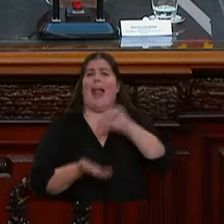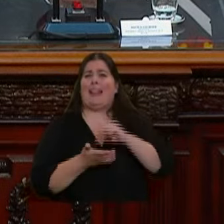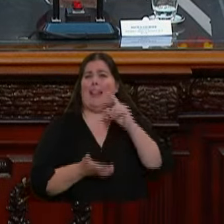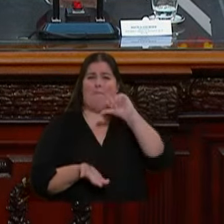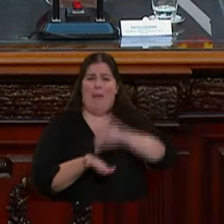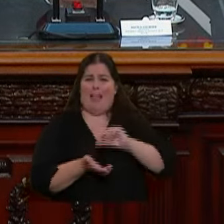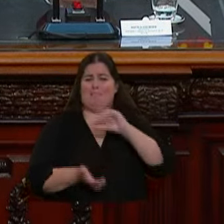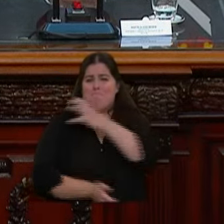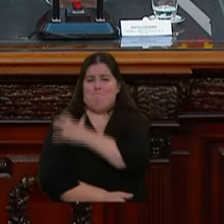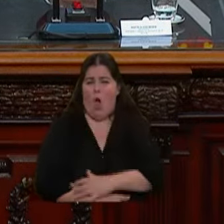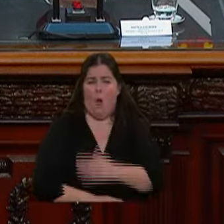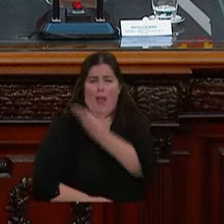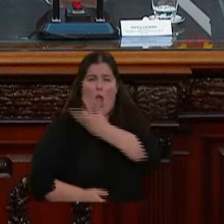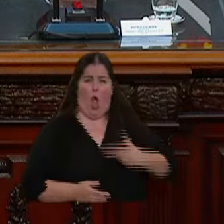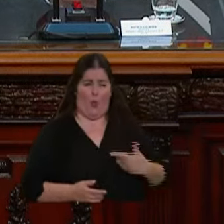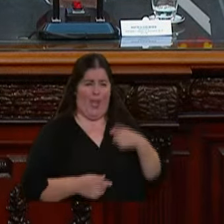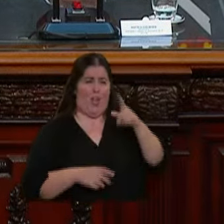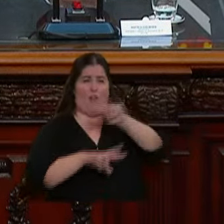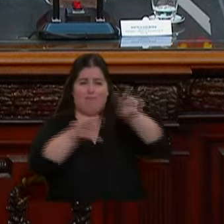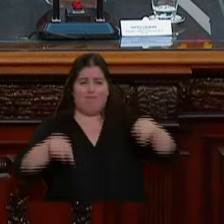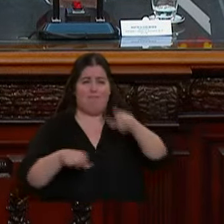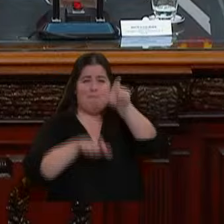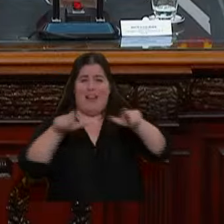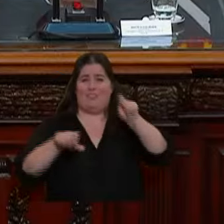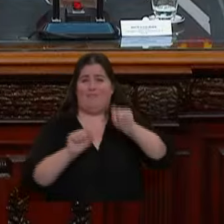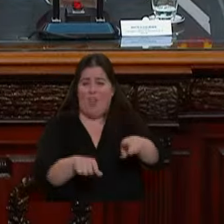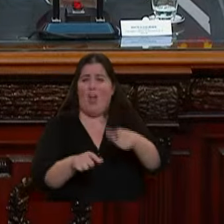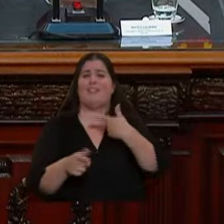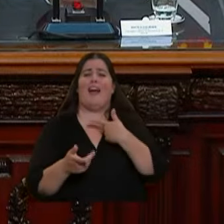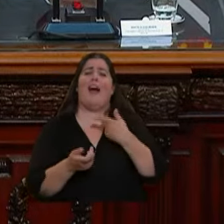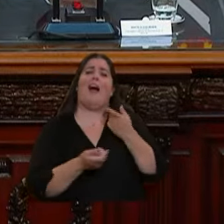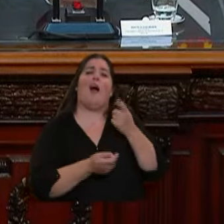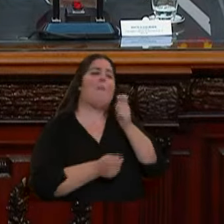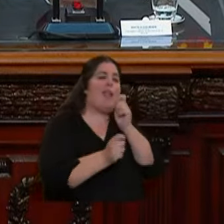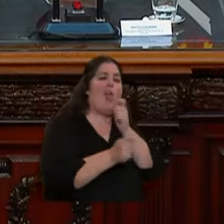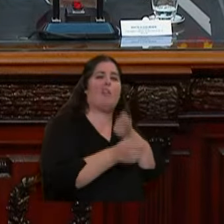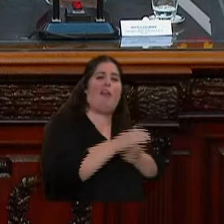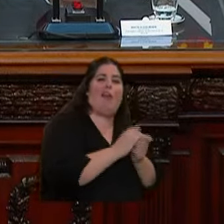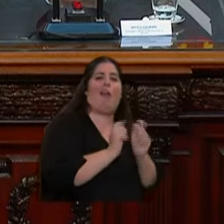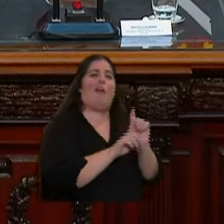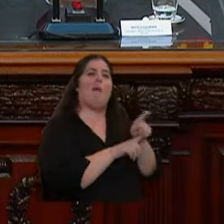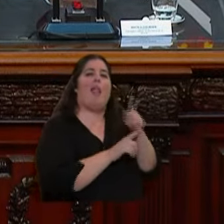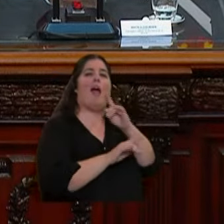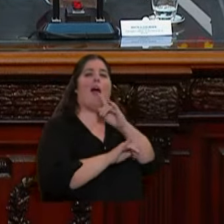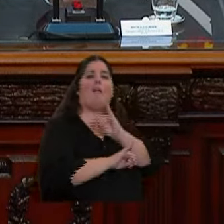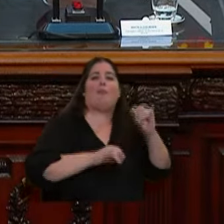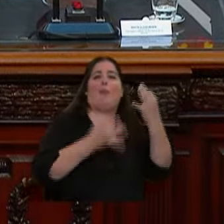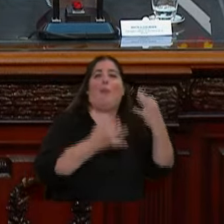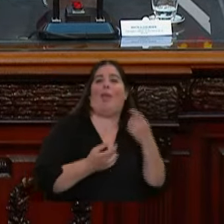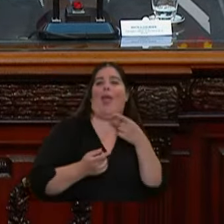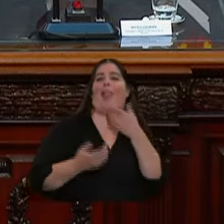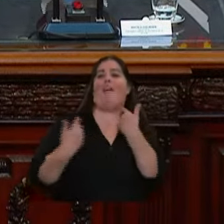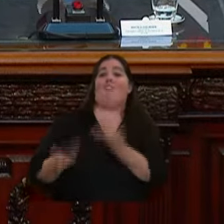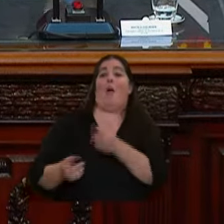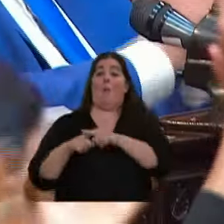nuestro, los gobiernos gasten el dinero de la gente para comprar voluntades de periodistas.